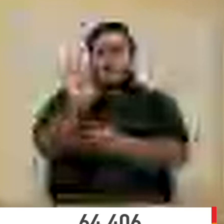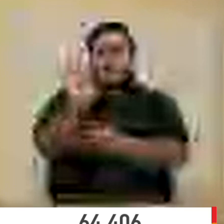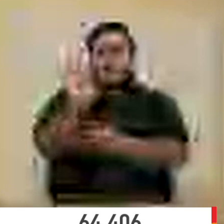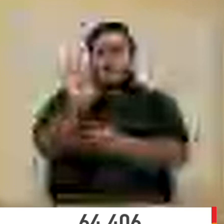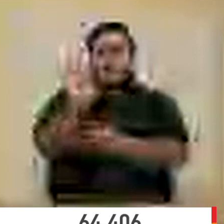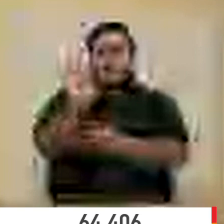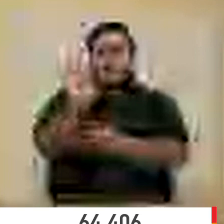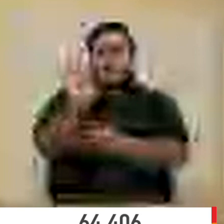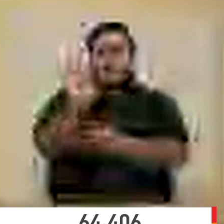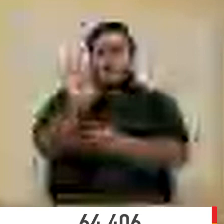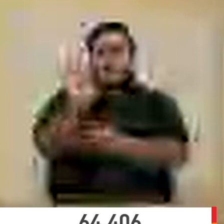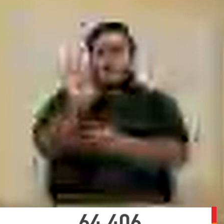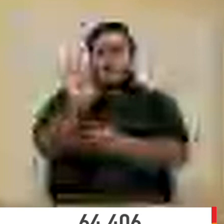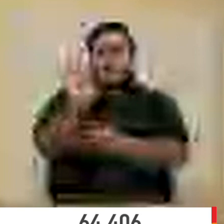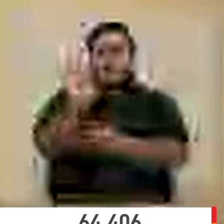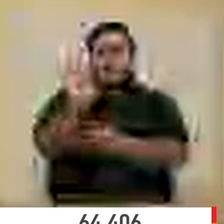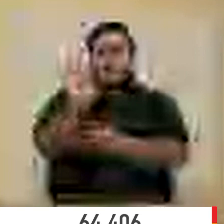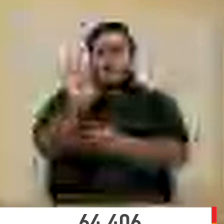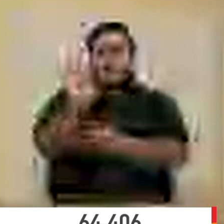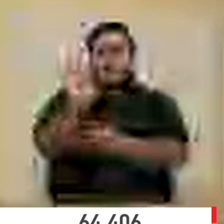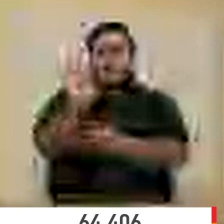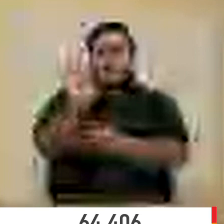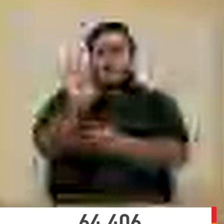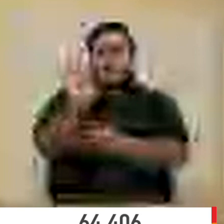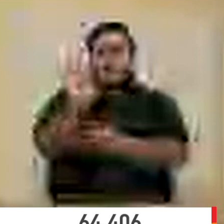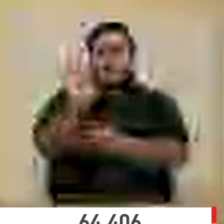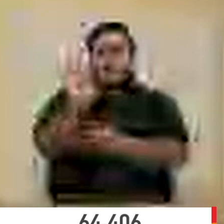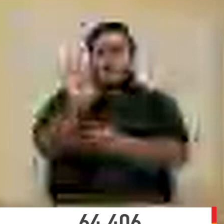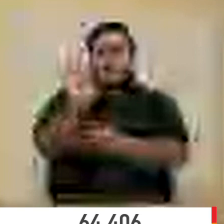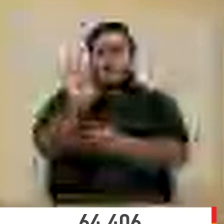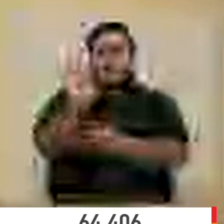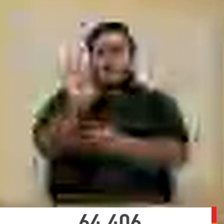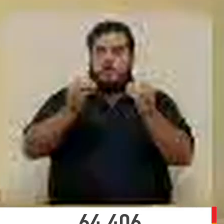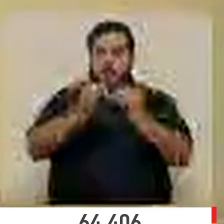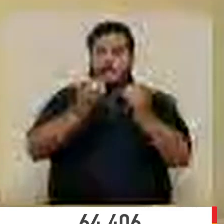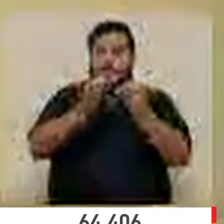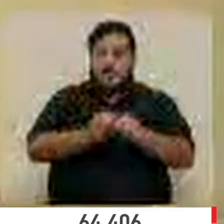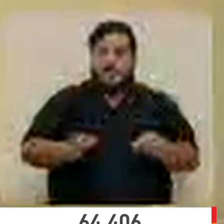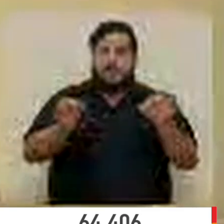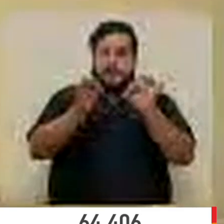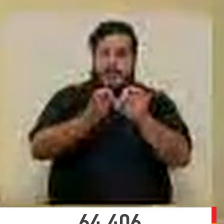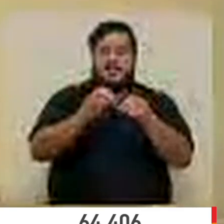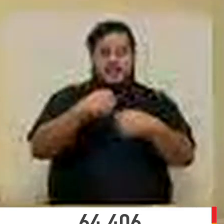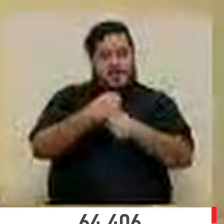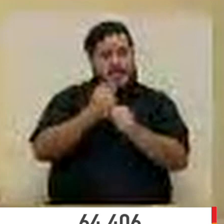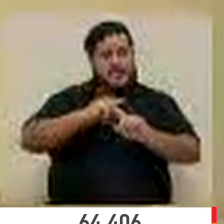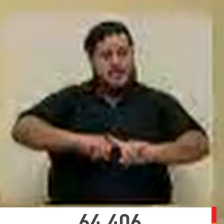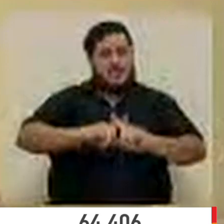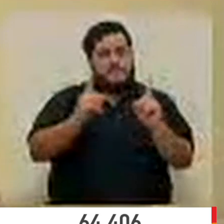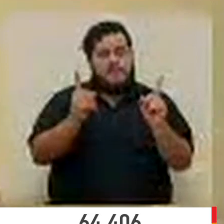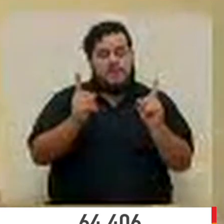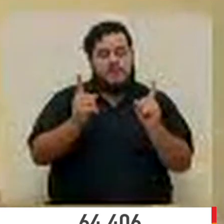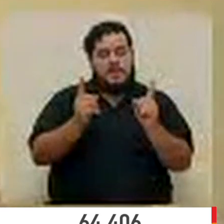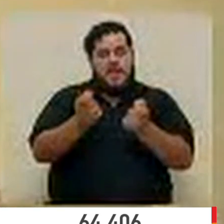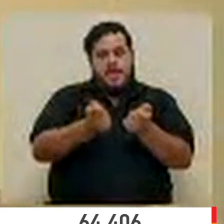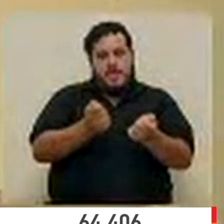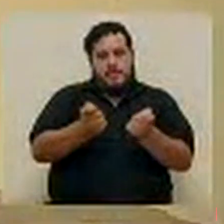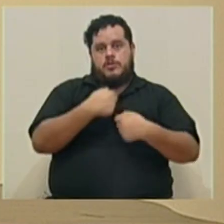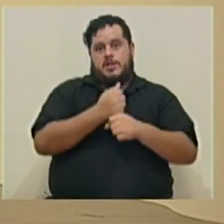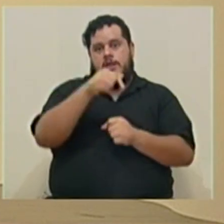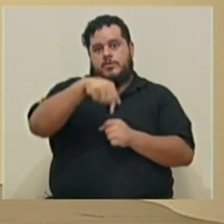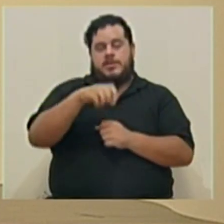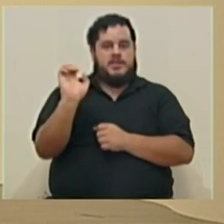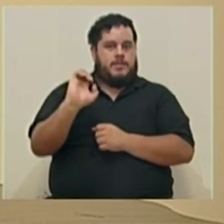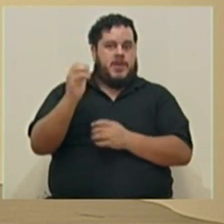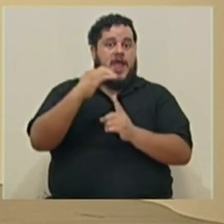Recordar que las individuales son las que marcan la diferencia en el manejo que hagamos de